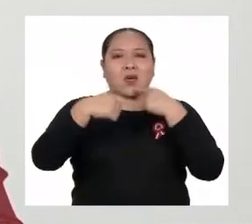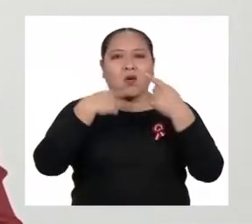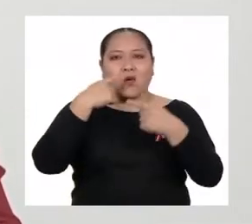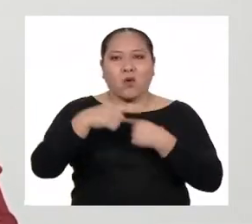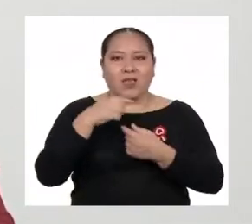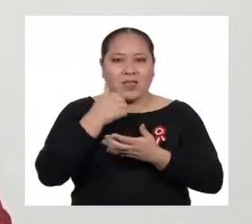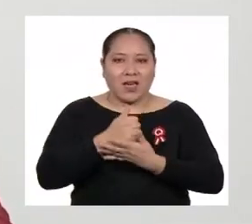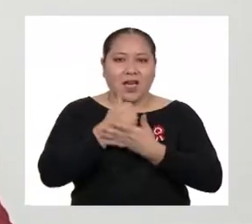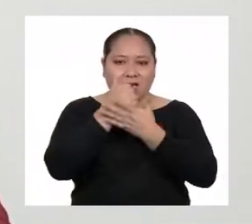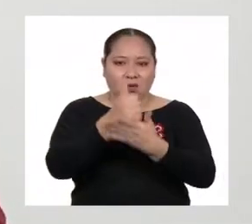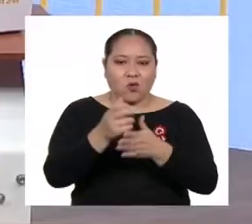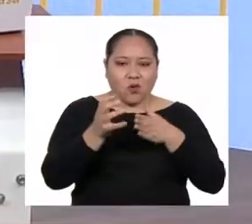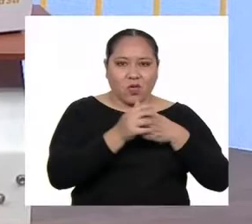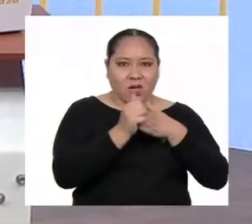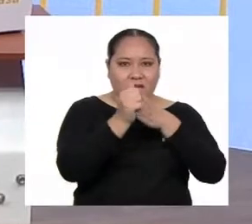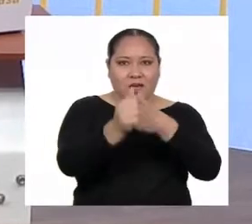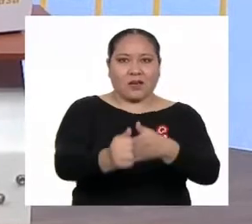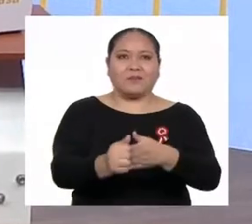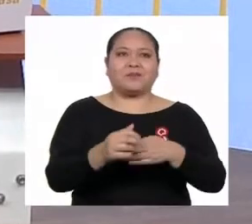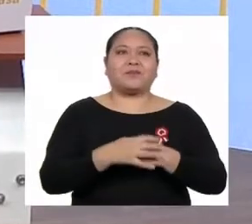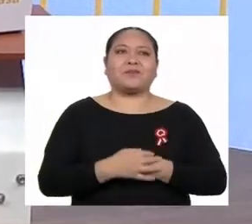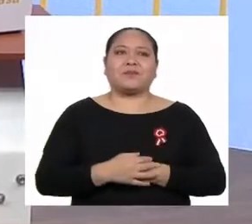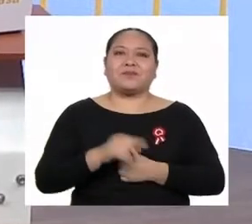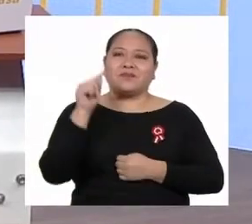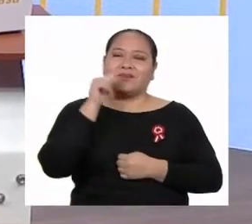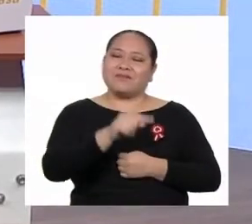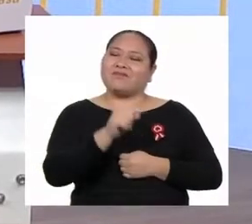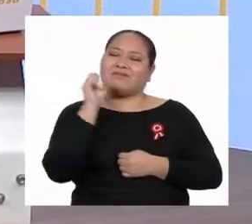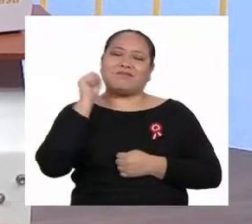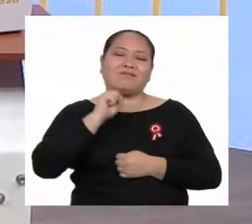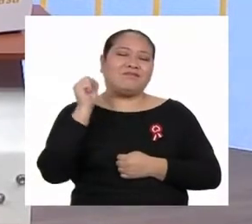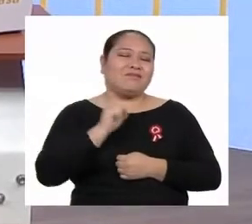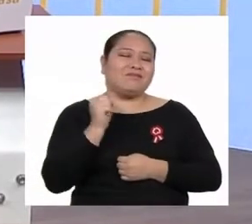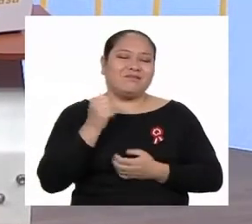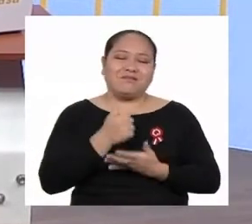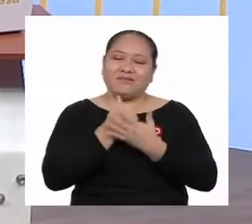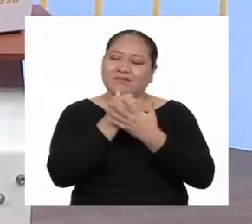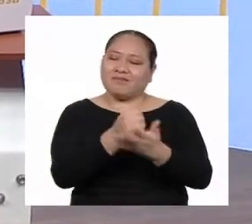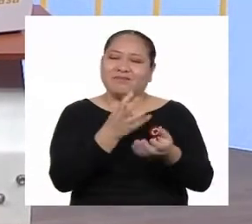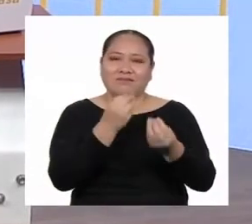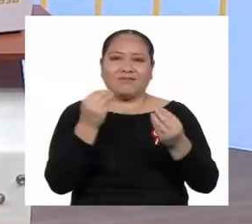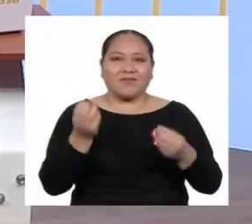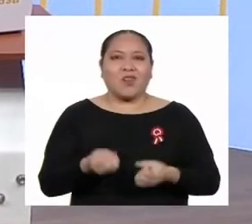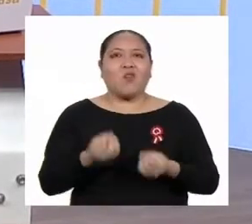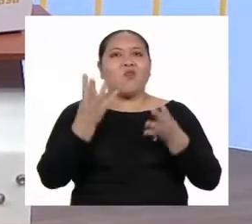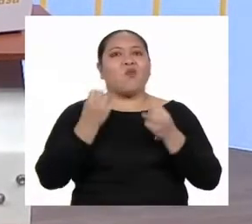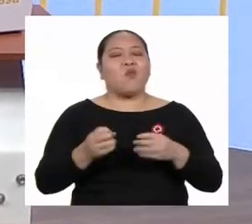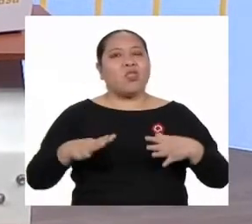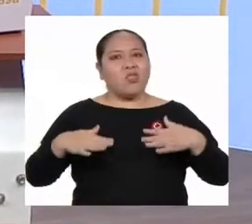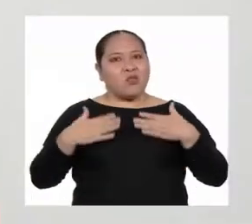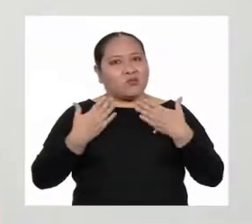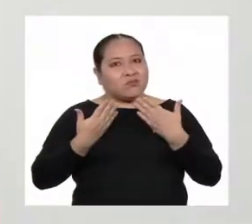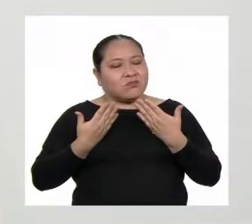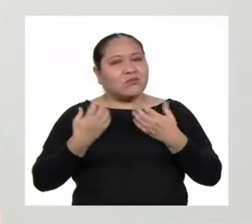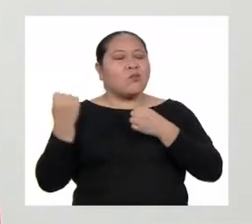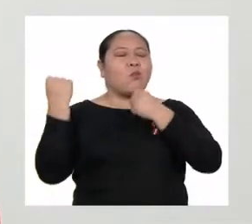le sirvió de guía. Eso fijo lo inspiró harto. ¿Cuánto poder tiene la